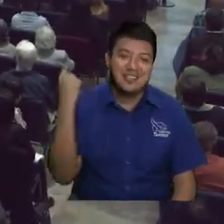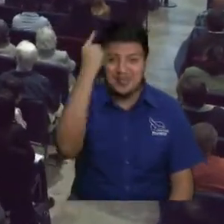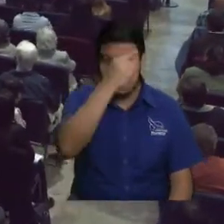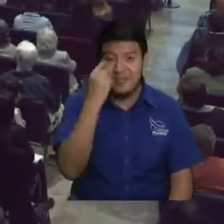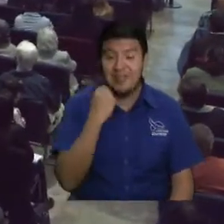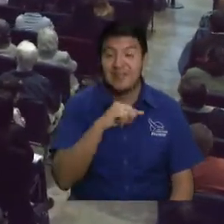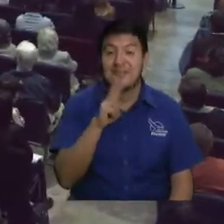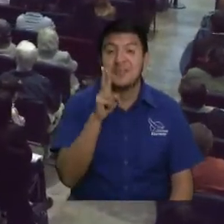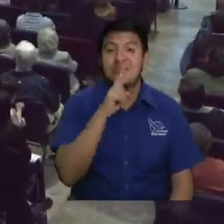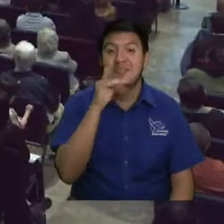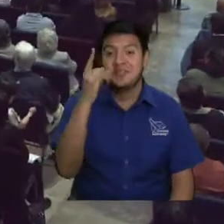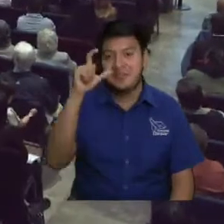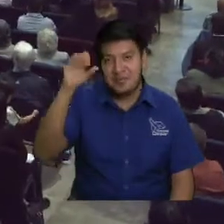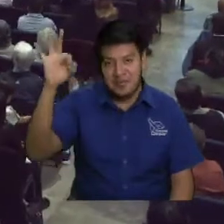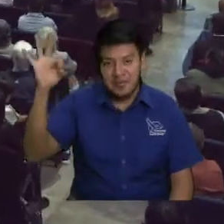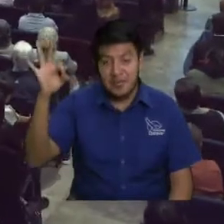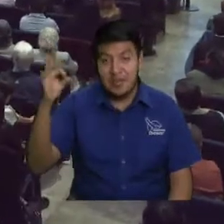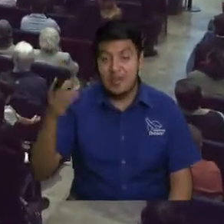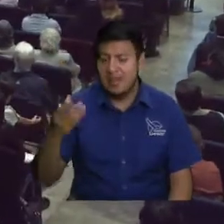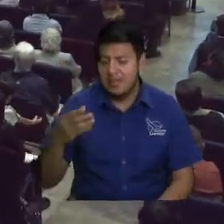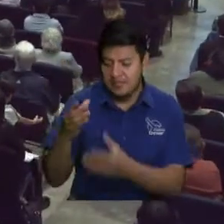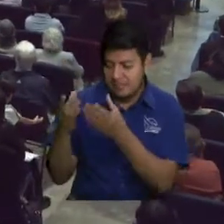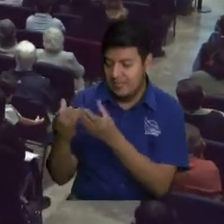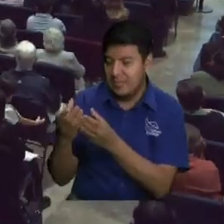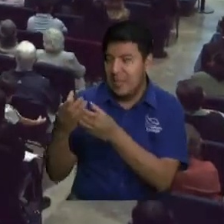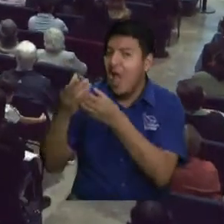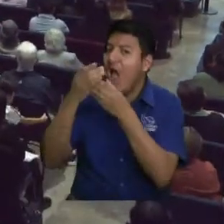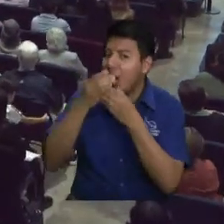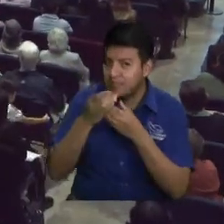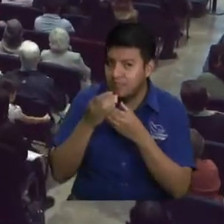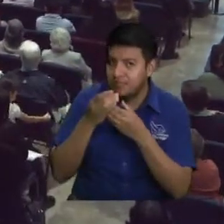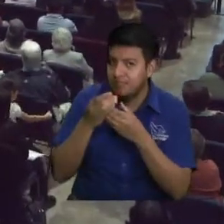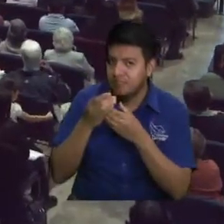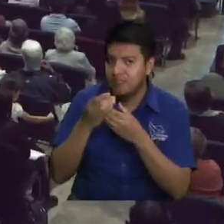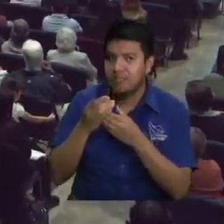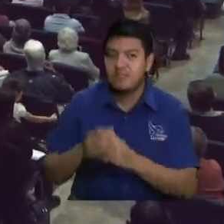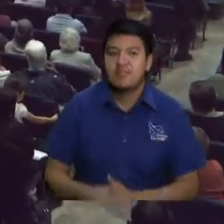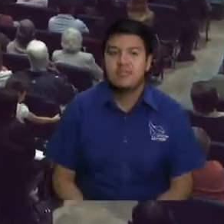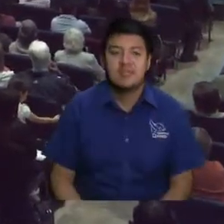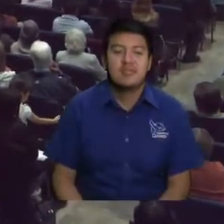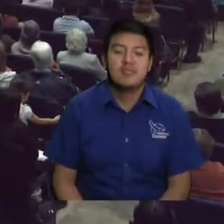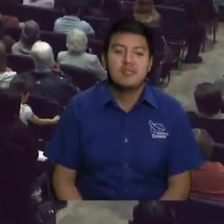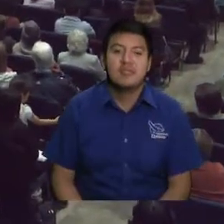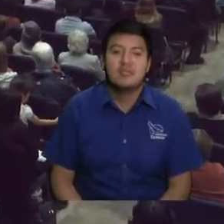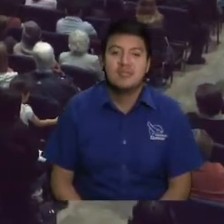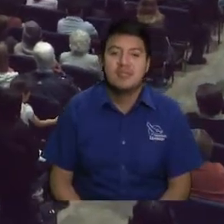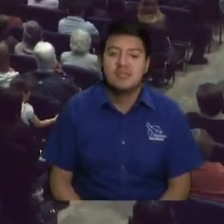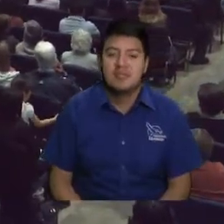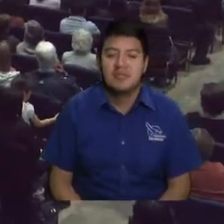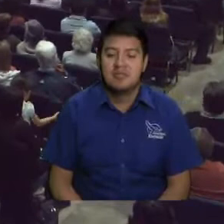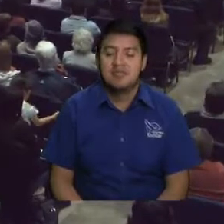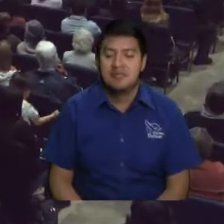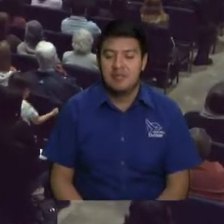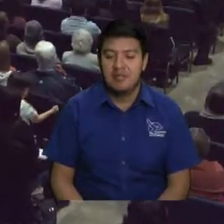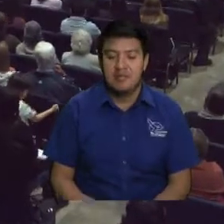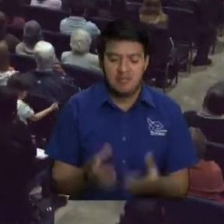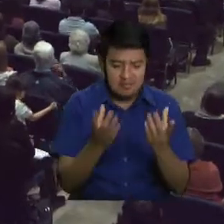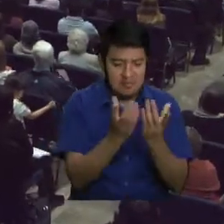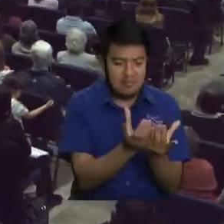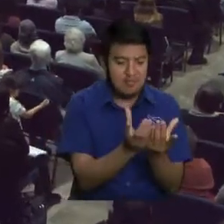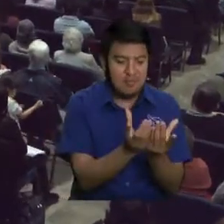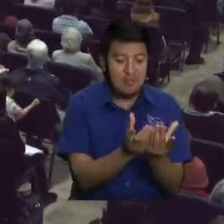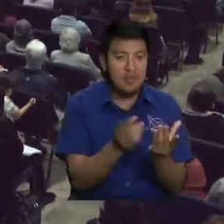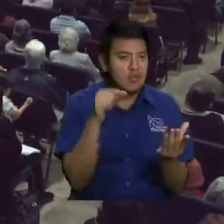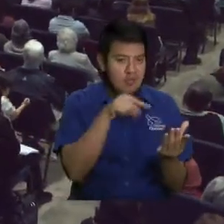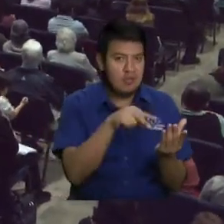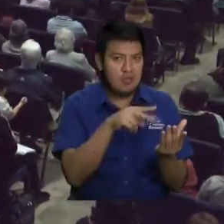usted se craneó de que ¿qué es lo que le ponen al chuco? El repollo.